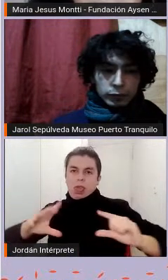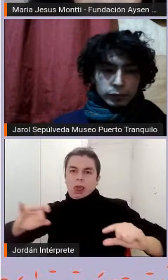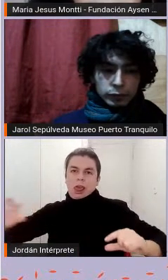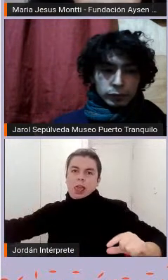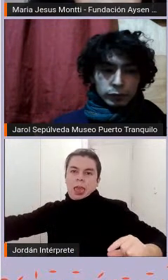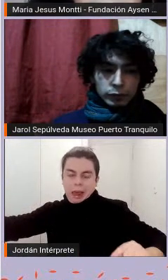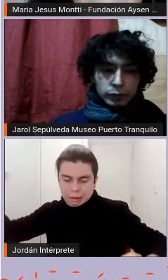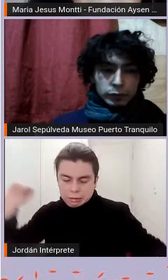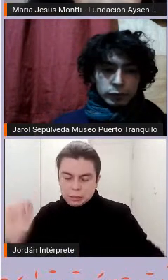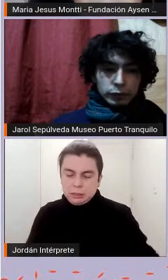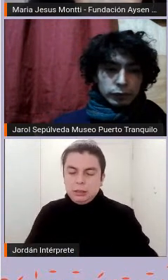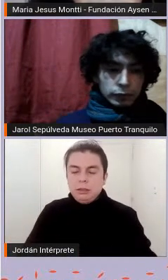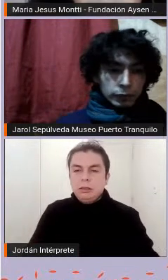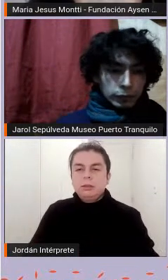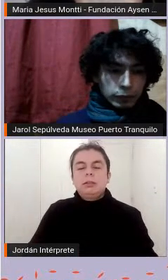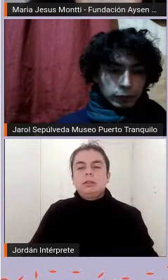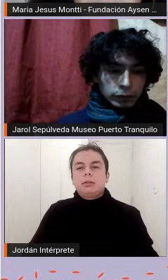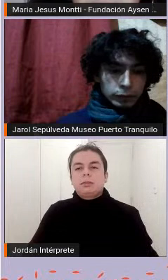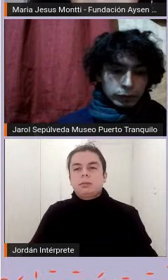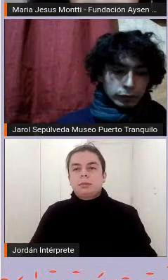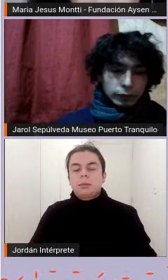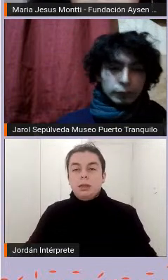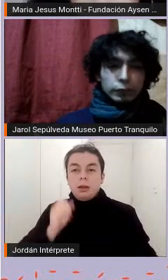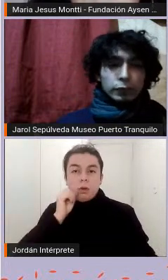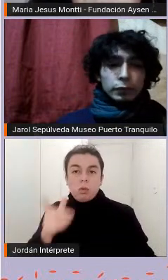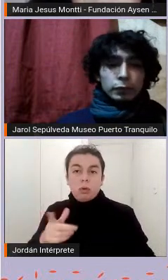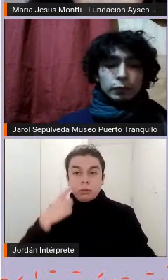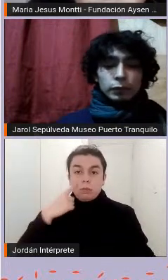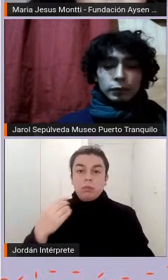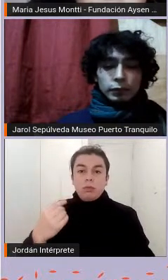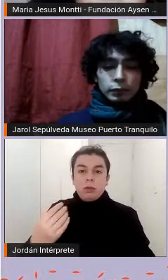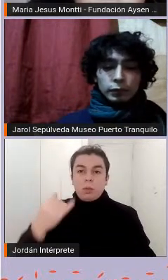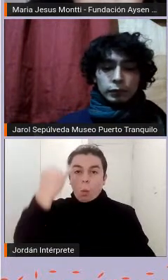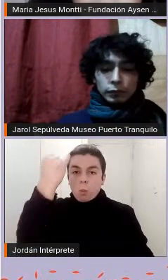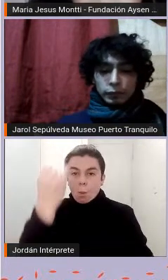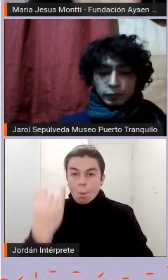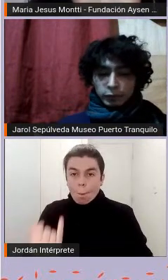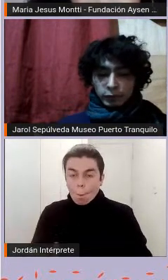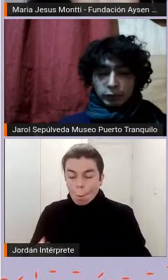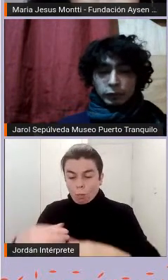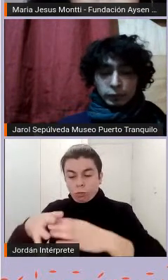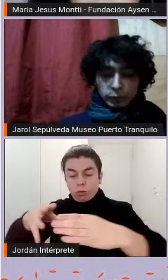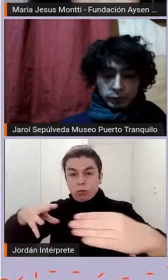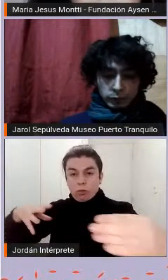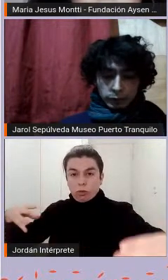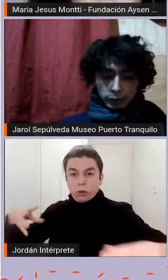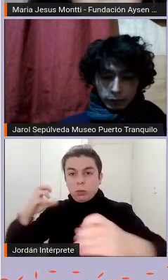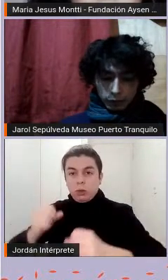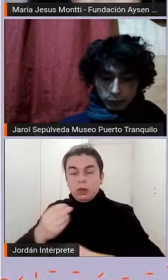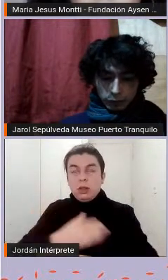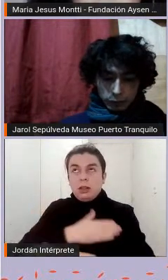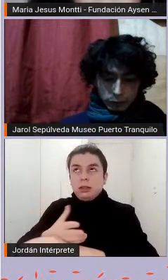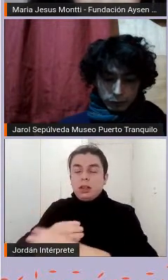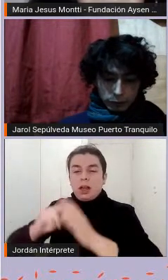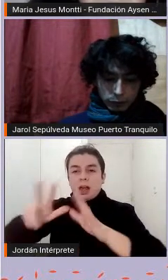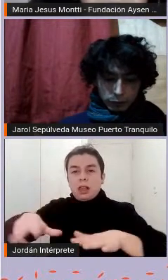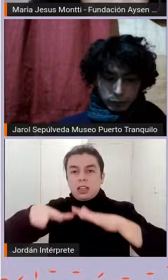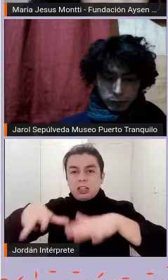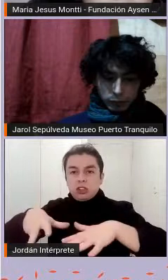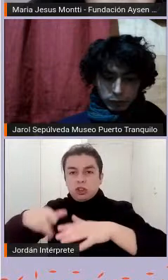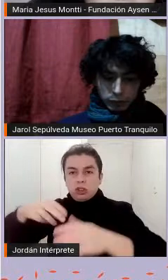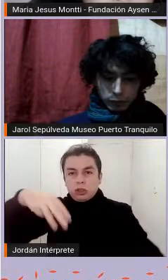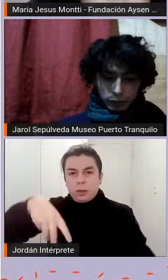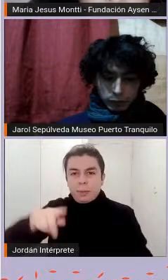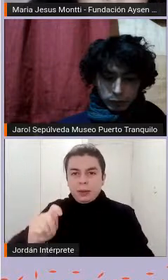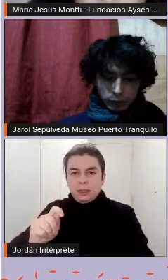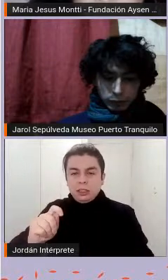ballena, es un cetáceo delgado y esbelto, puede medir hasta 18 metros, come krill,